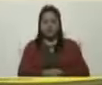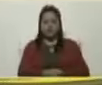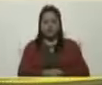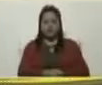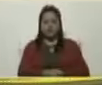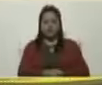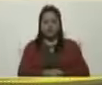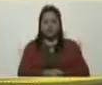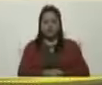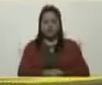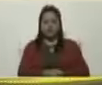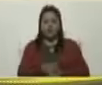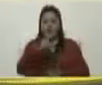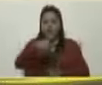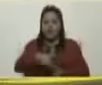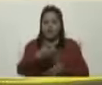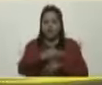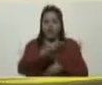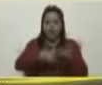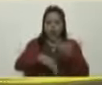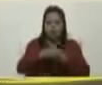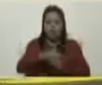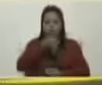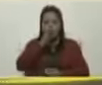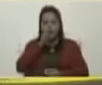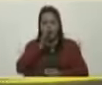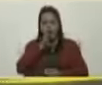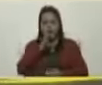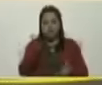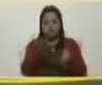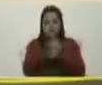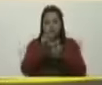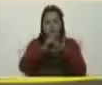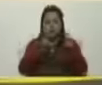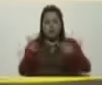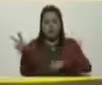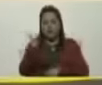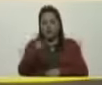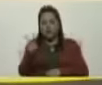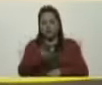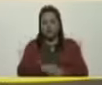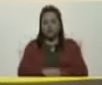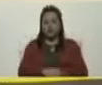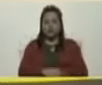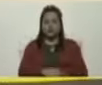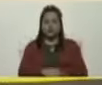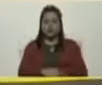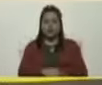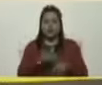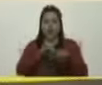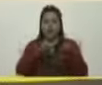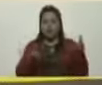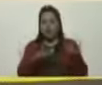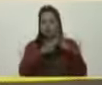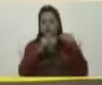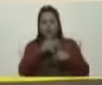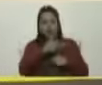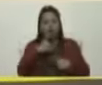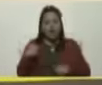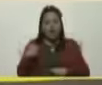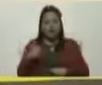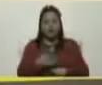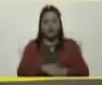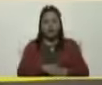a este compartir de este café por la paz de Venezuela, por la paz que tanto anhelamos, por la paz que